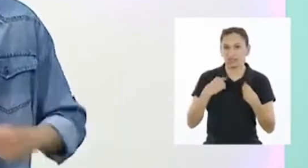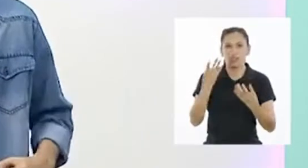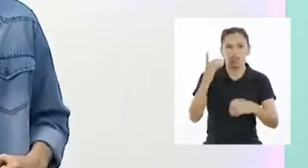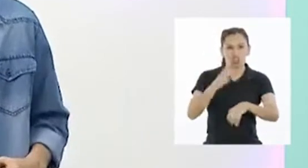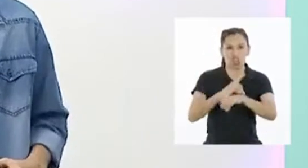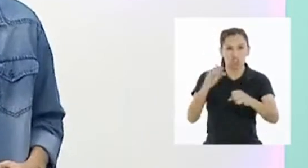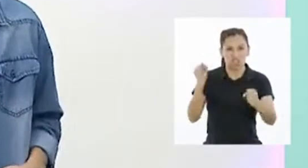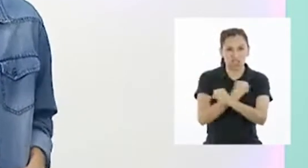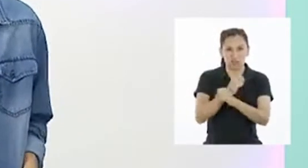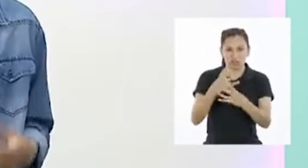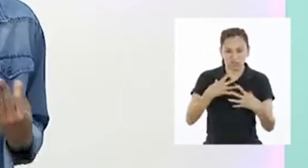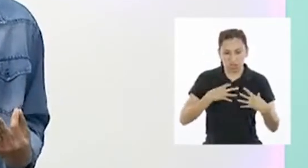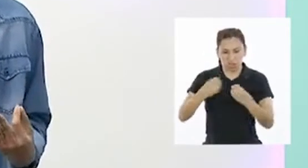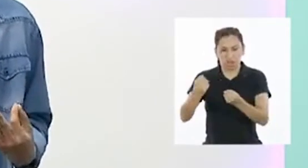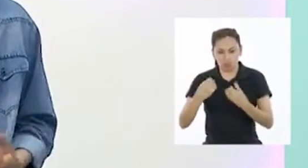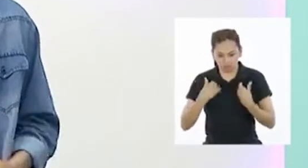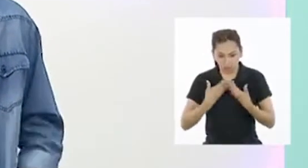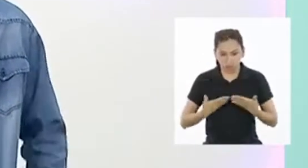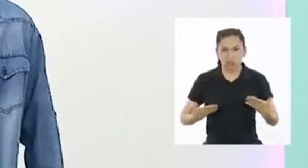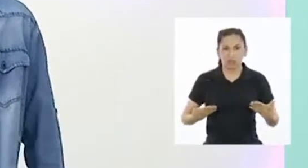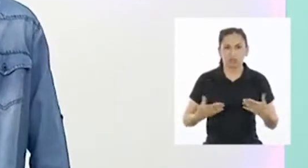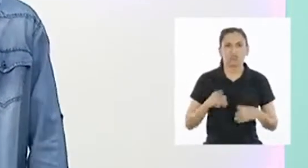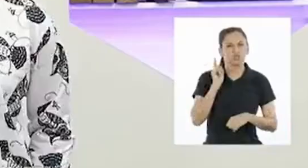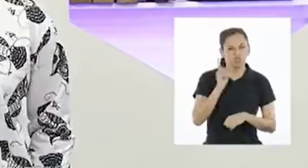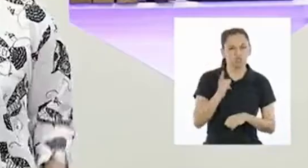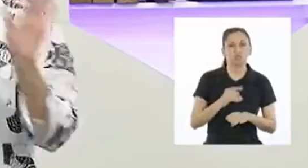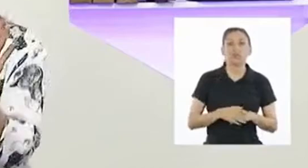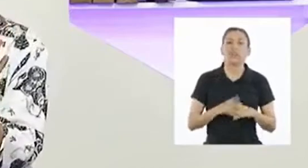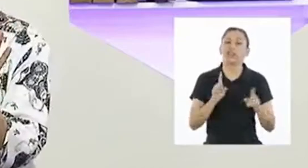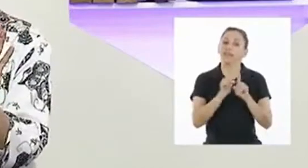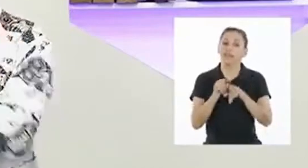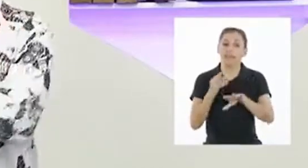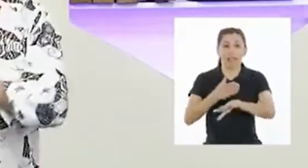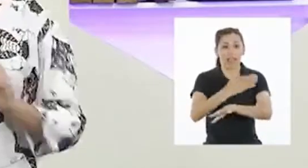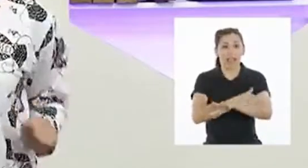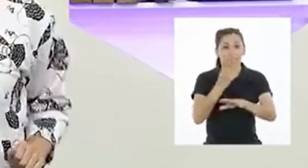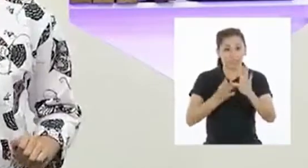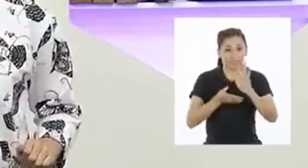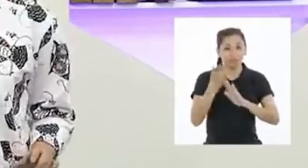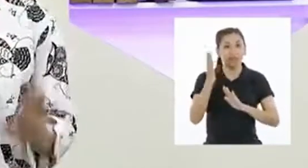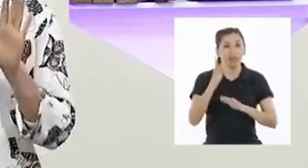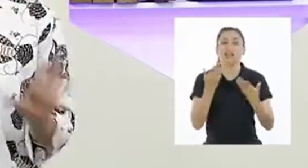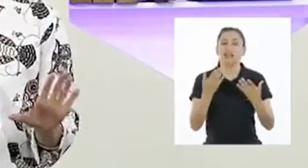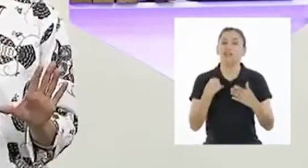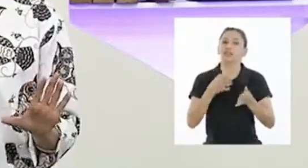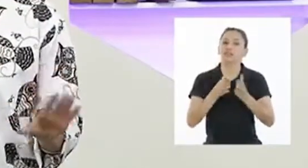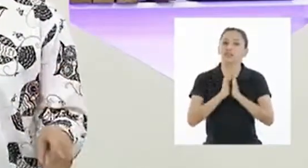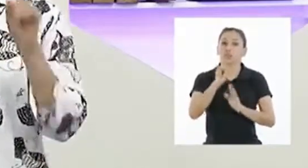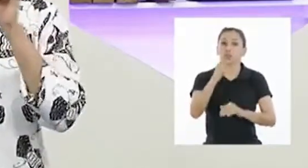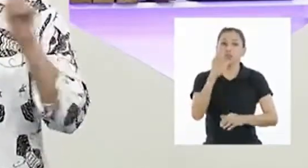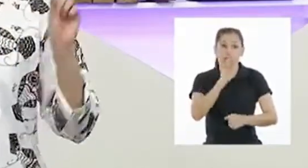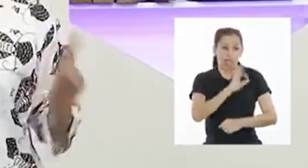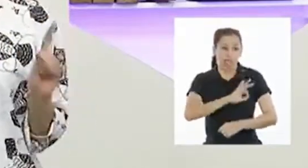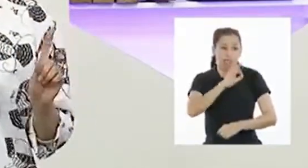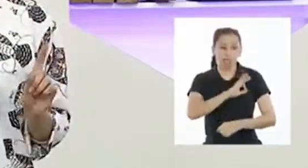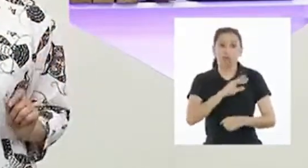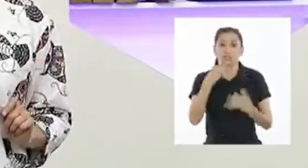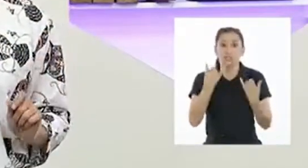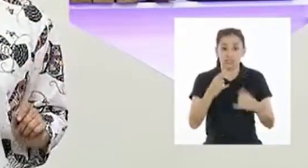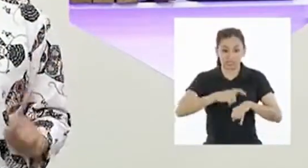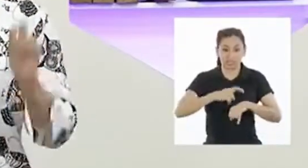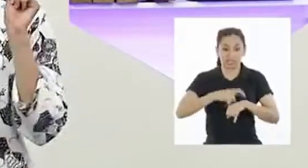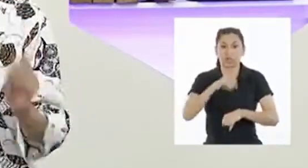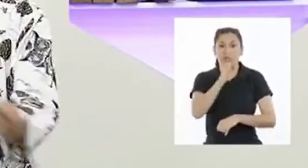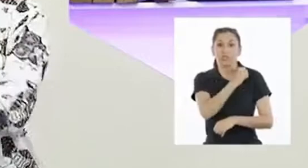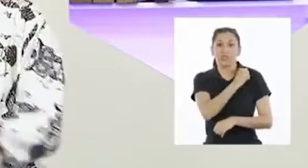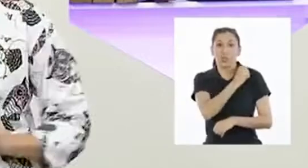ningún impositive nos quite lo que es nuestro. He dicho. Y antes de irnos, quiero decirles que aprovechen al máximo su etapa de educación